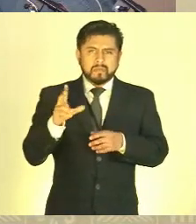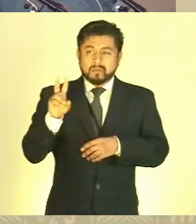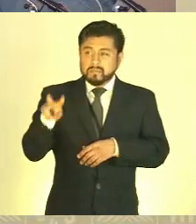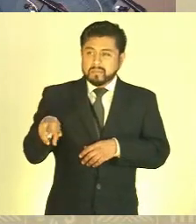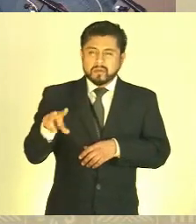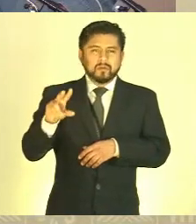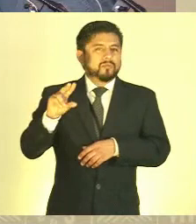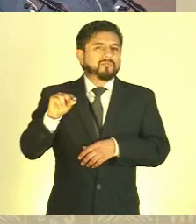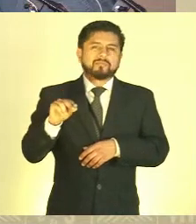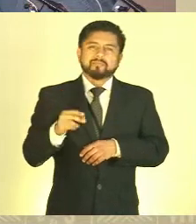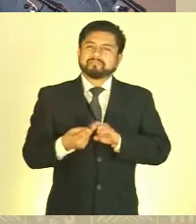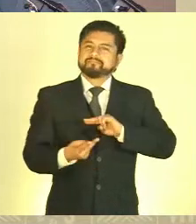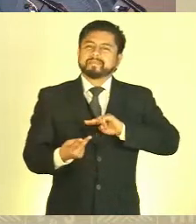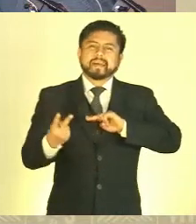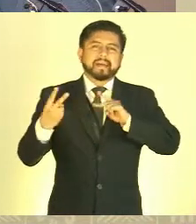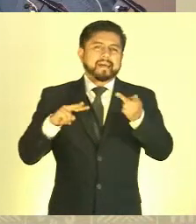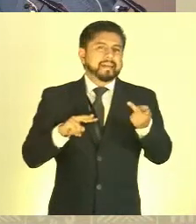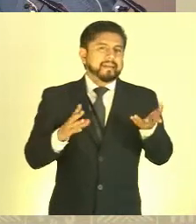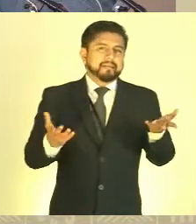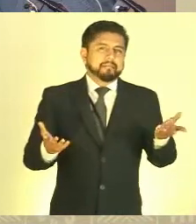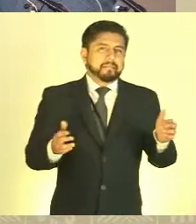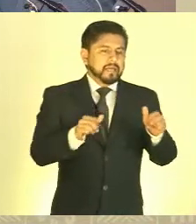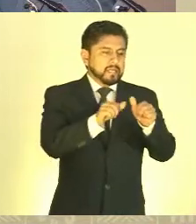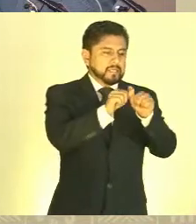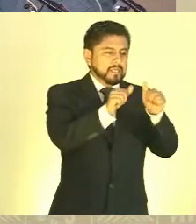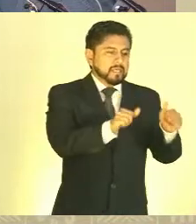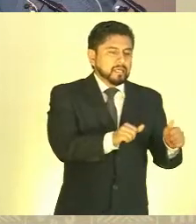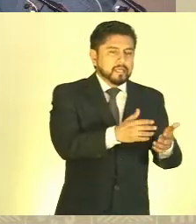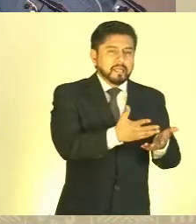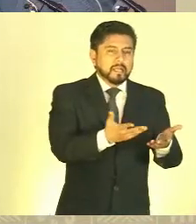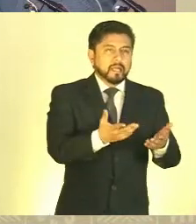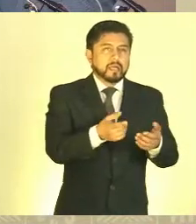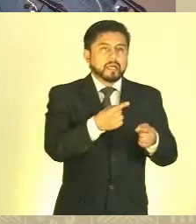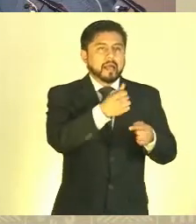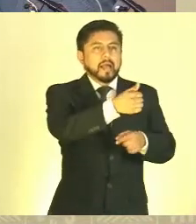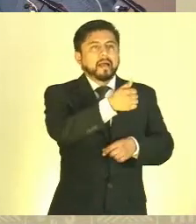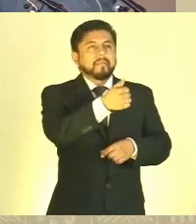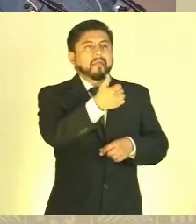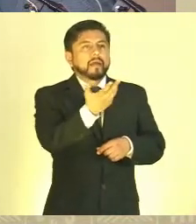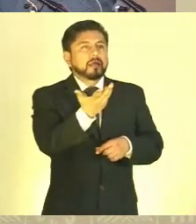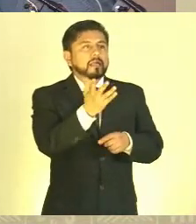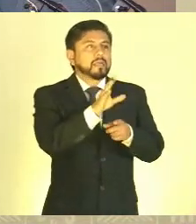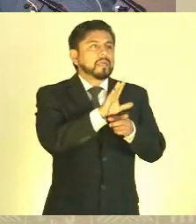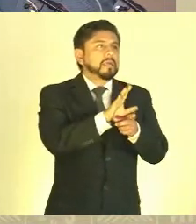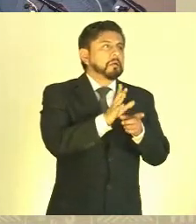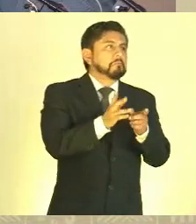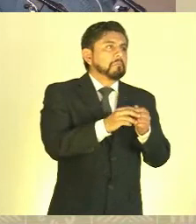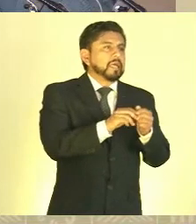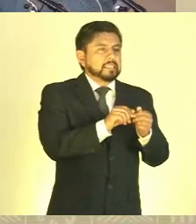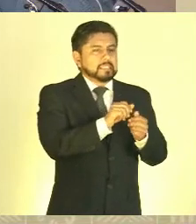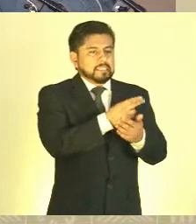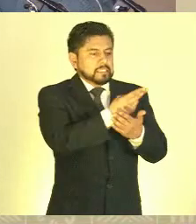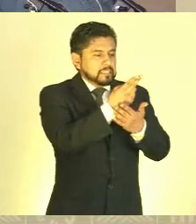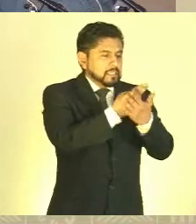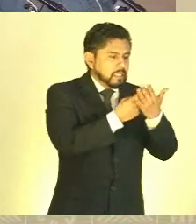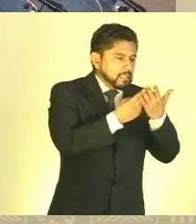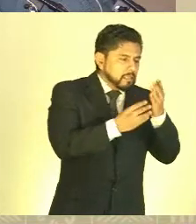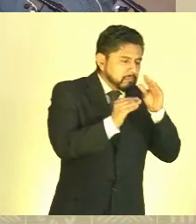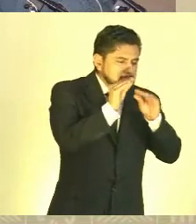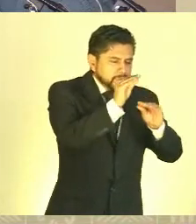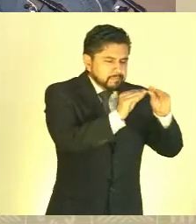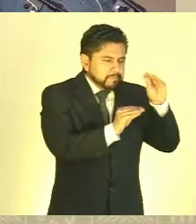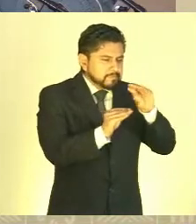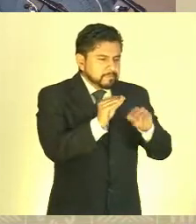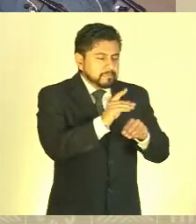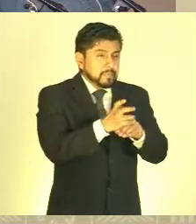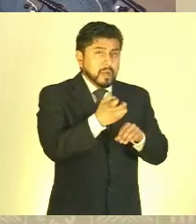revés. Sabemos que en el arte cada quien escribió una novela, pintó un cuadro, sabe que ahí hay disciplina, hay